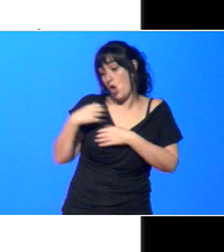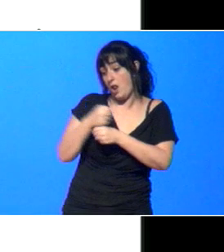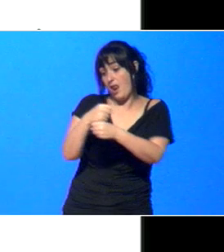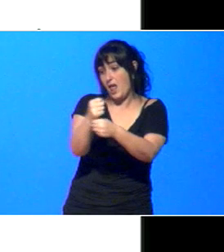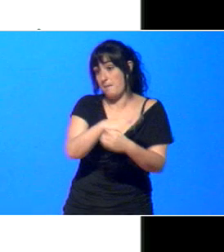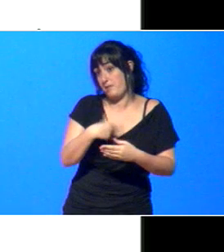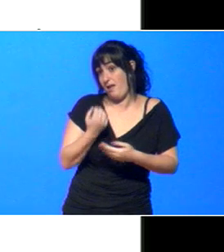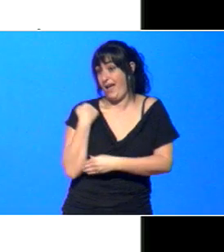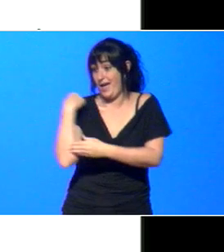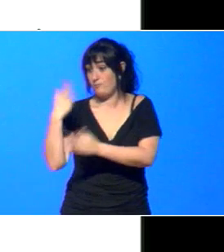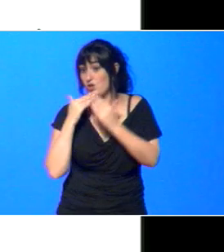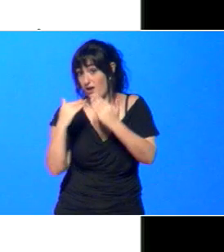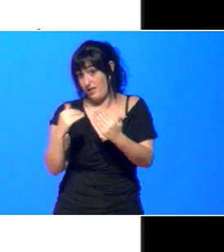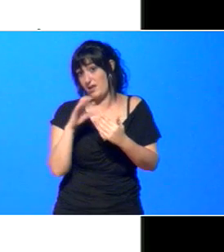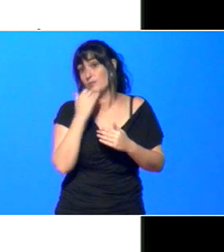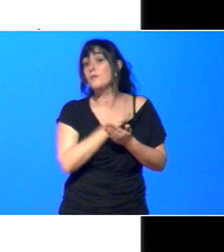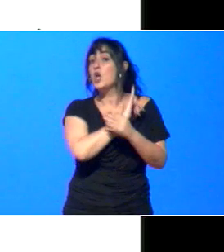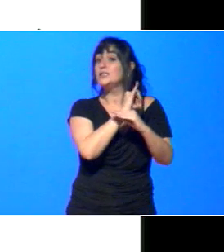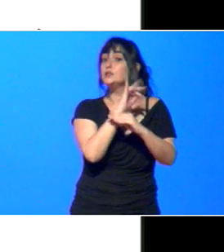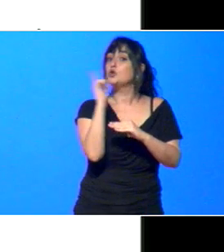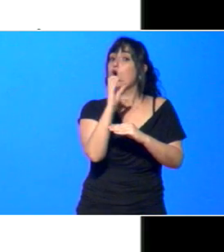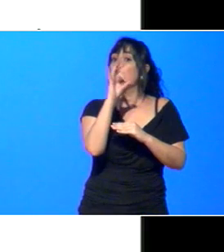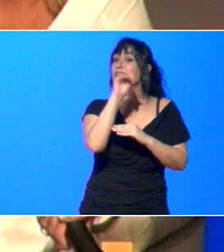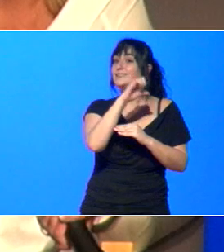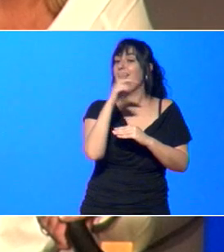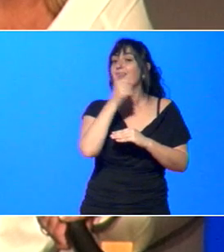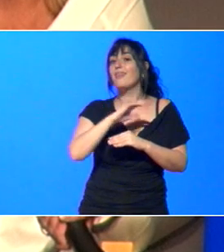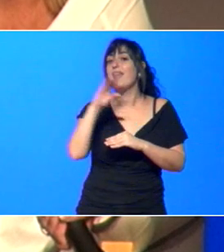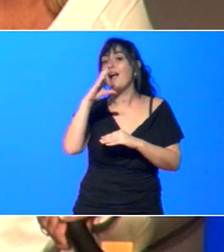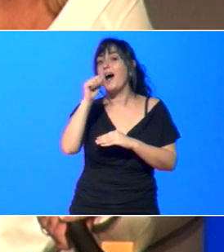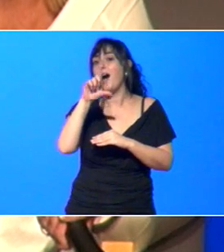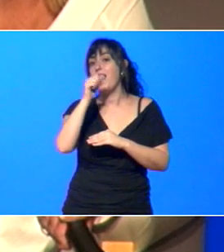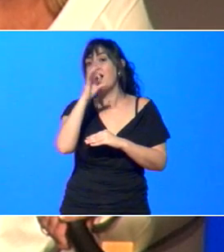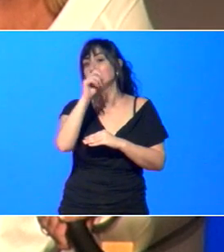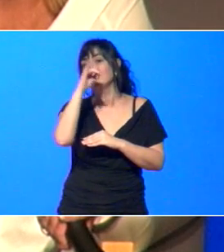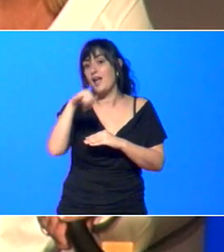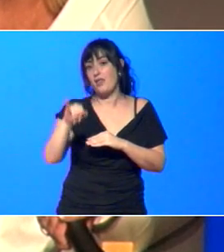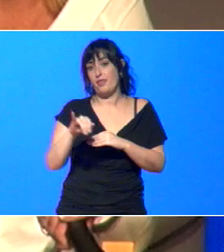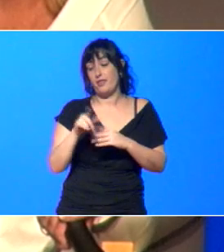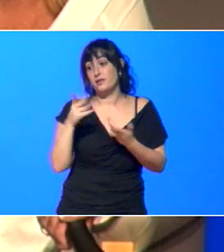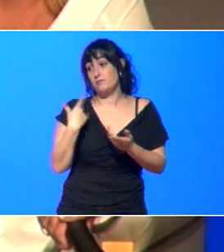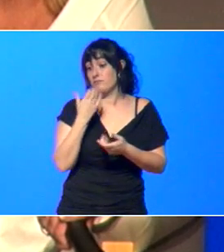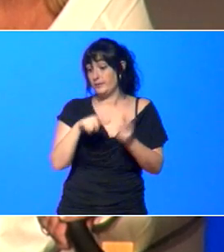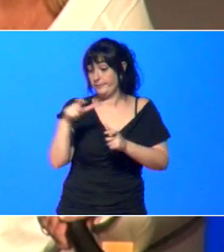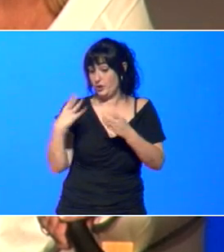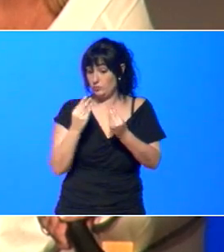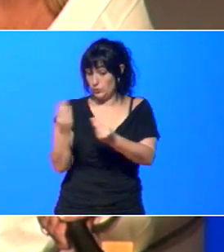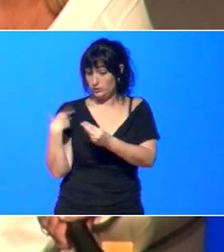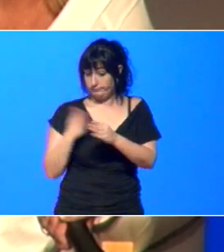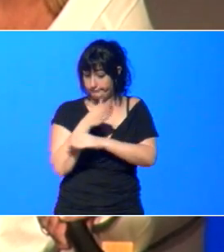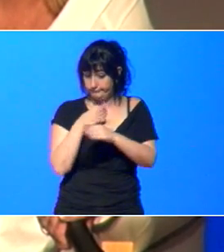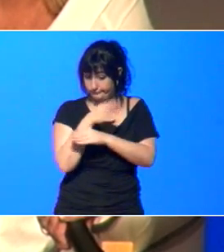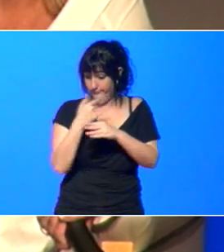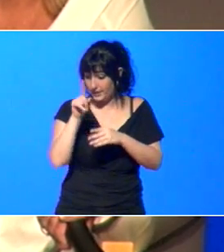que creo que es importante decir dónde ha sido y que para muchos chicos ha sido su vuelta a las aulas, a unas aulas en un centro ordinario después de experiencias